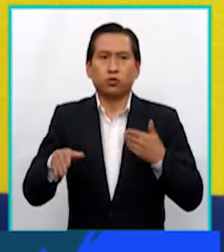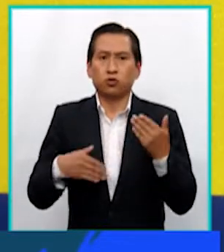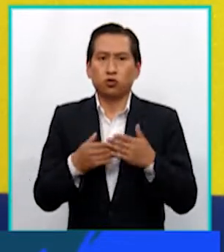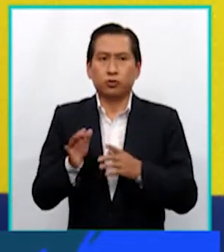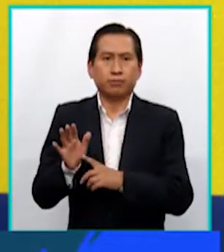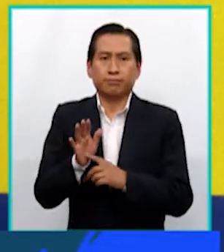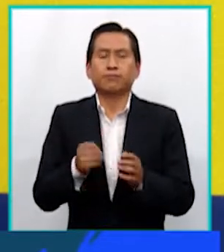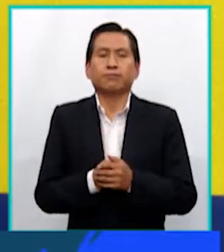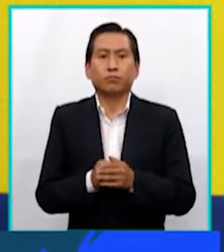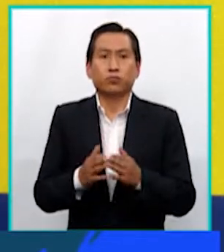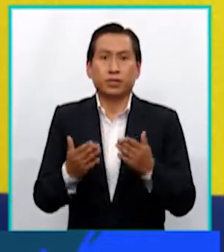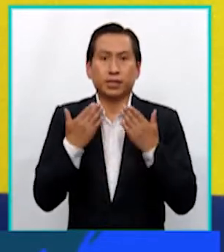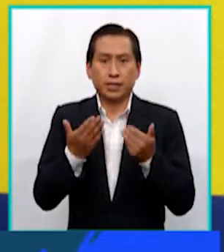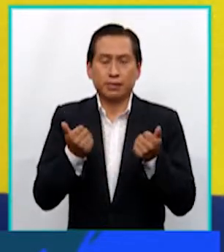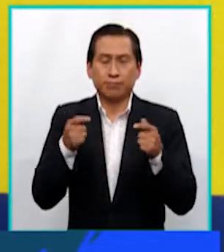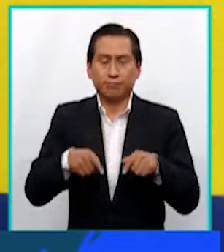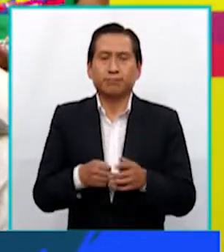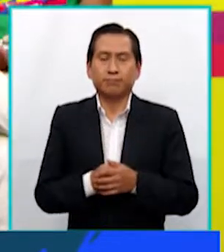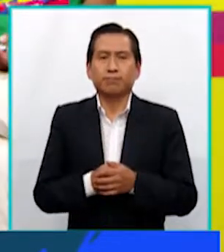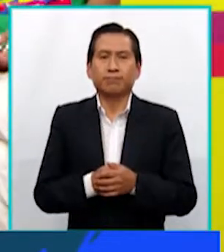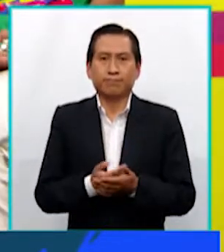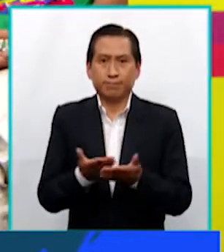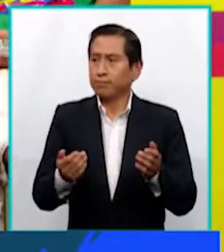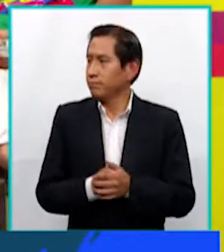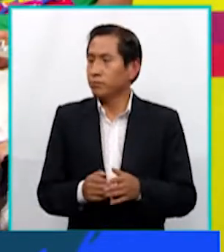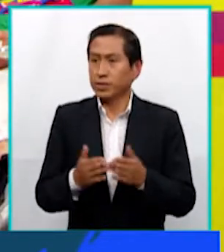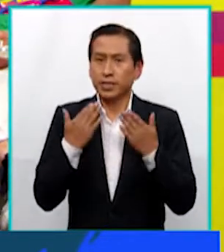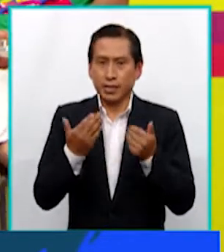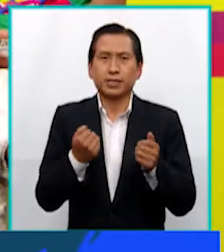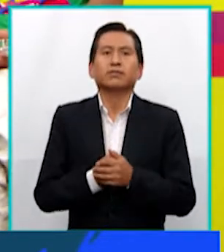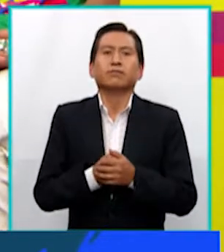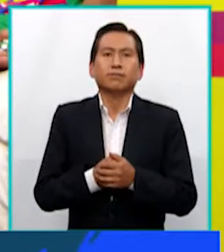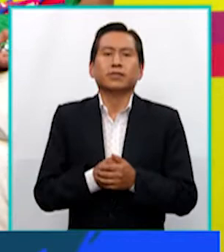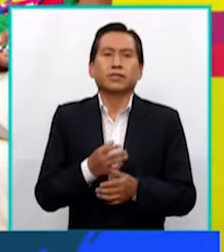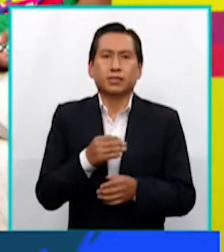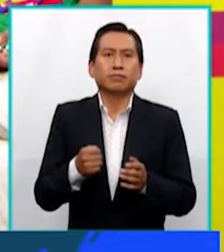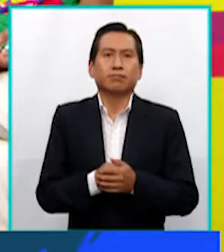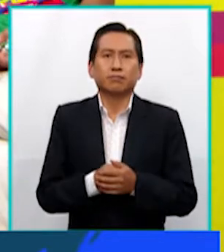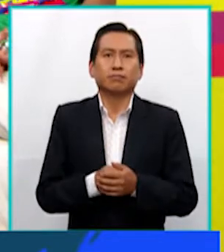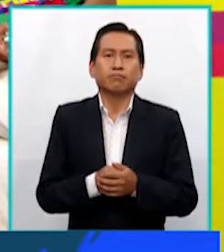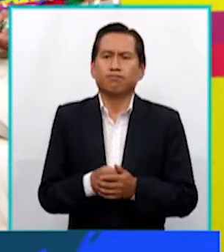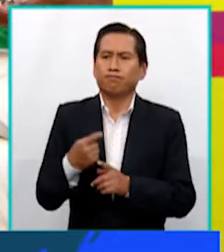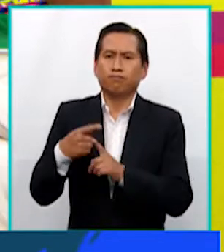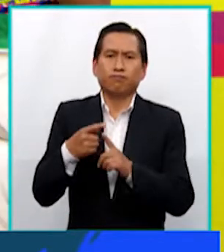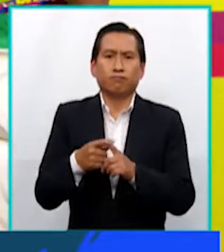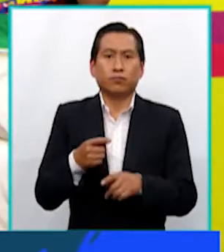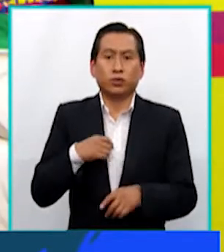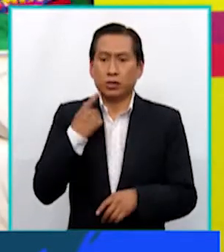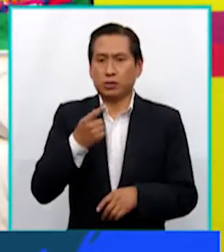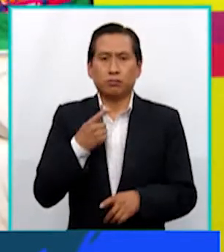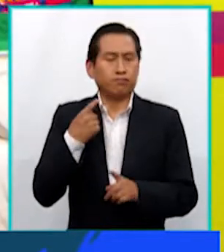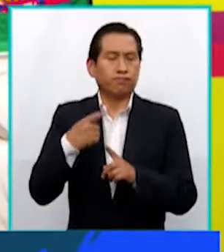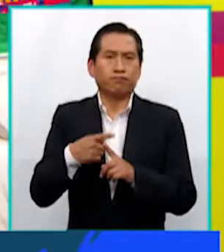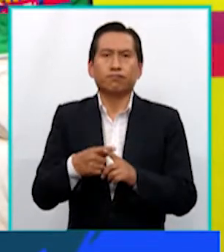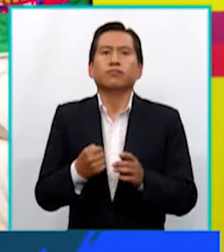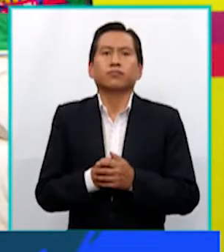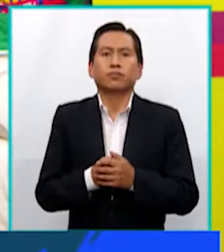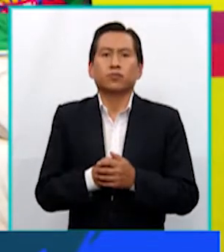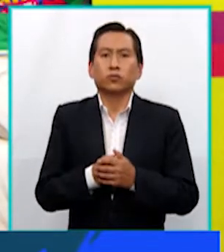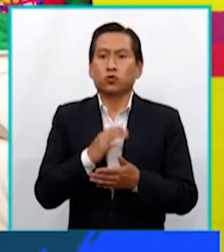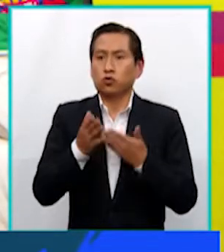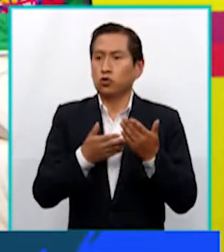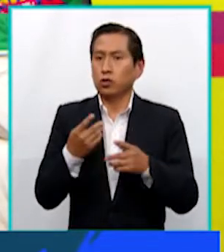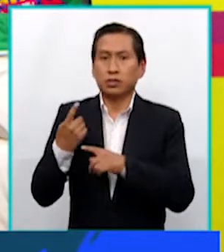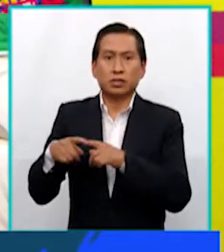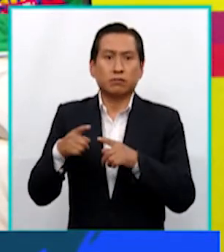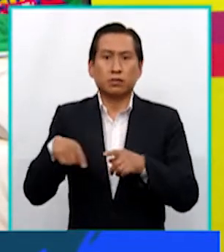presentarlos cuando quieran. Muchísimas gracias por haber venido, a los tres. Muchísimas gracias, y es óptimo, siempre lo repito, a todos los medios